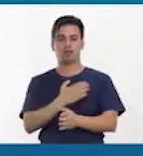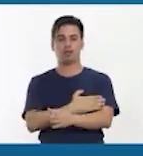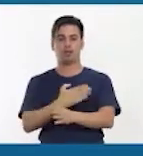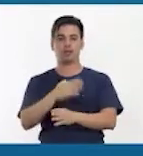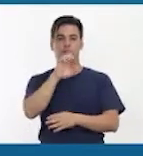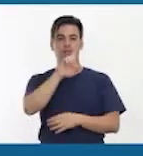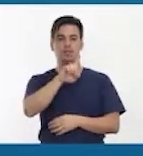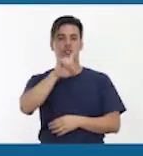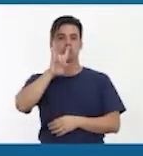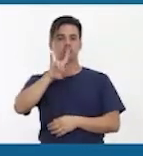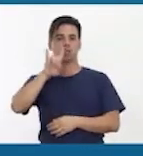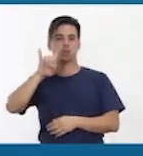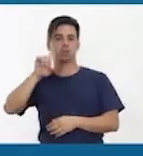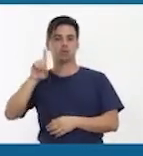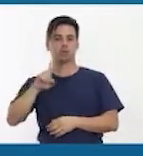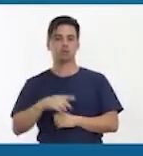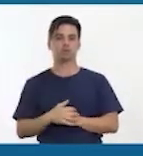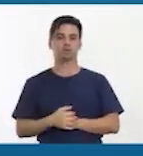1991.